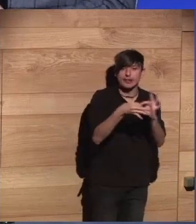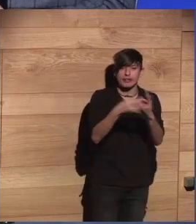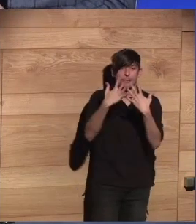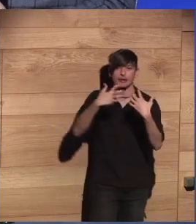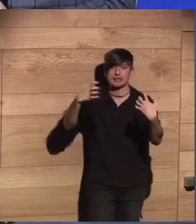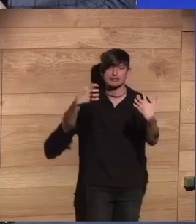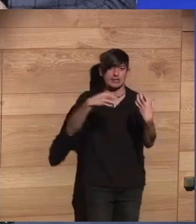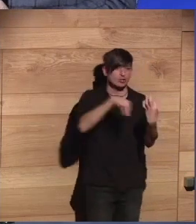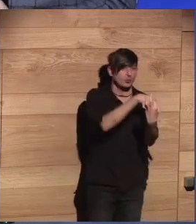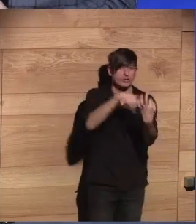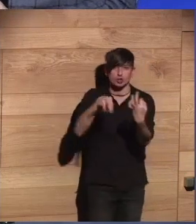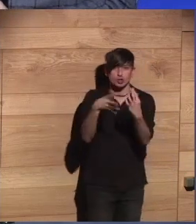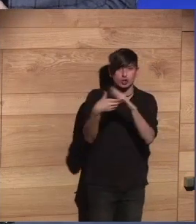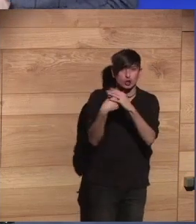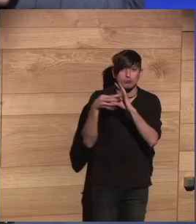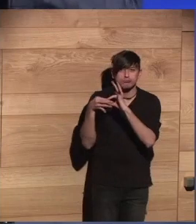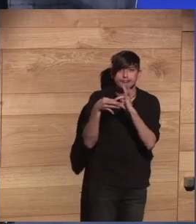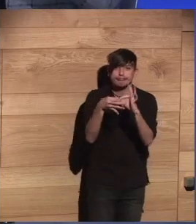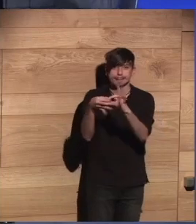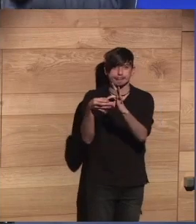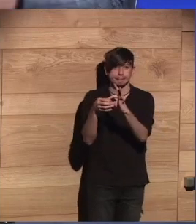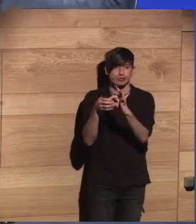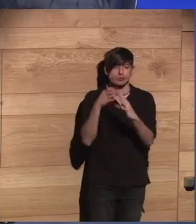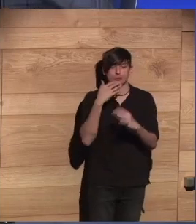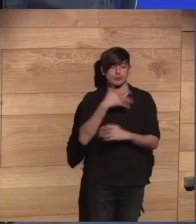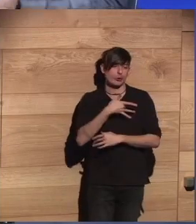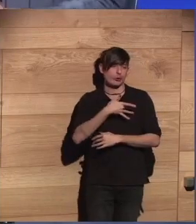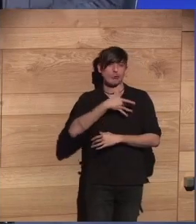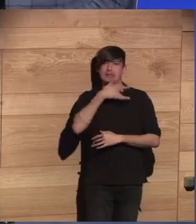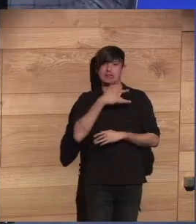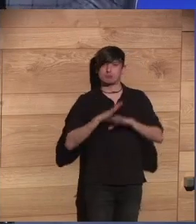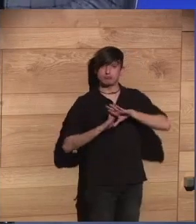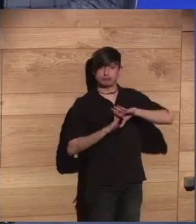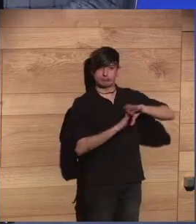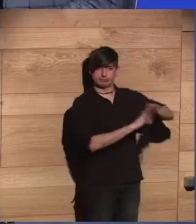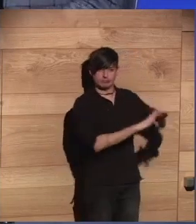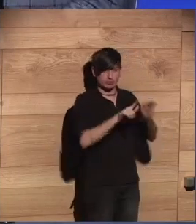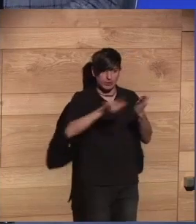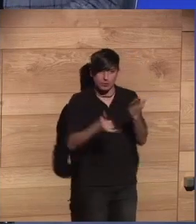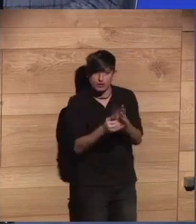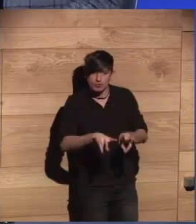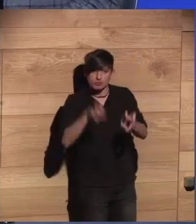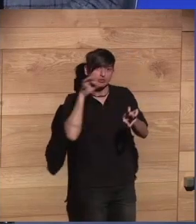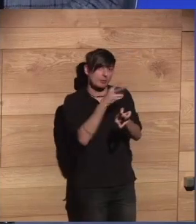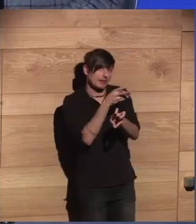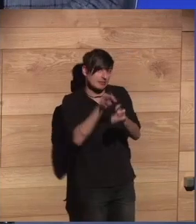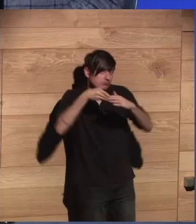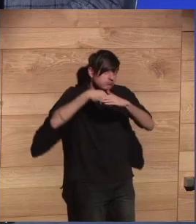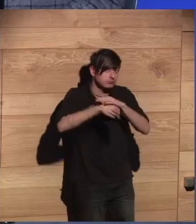suene a instrumento sinfónico de la manera del siglo XIX. El romanticismo de lado un poco para entrar en el lenguaje nuevo del siglo XX.